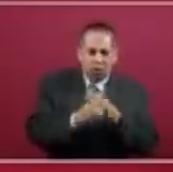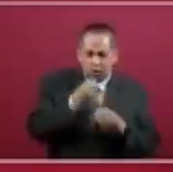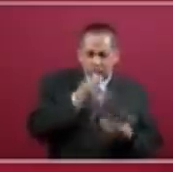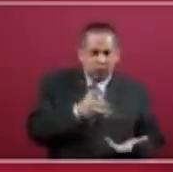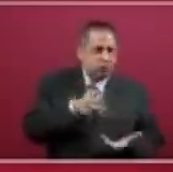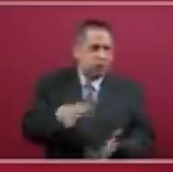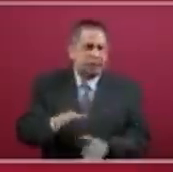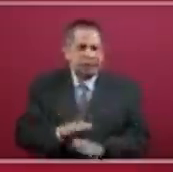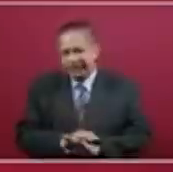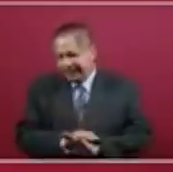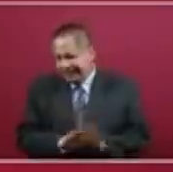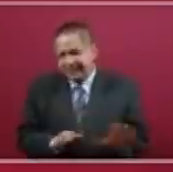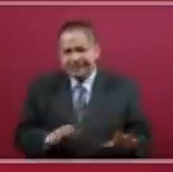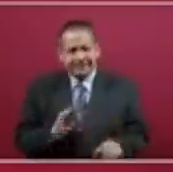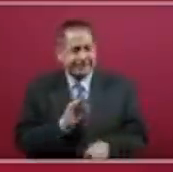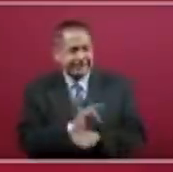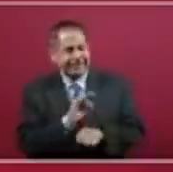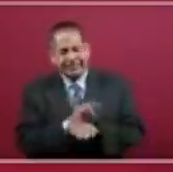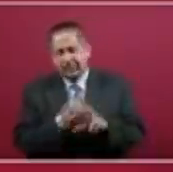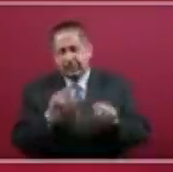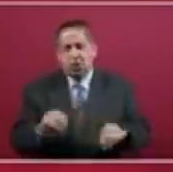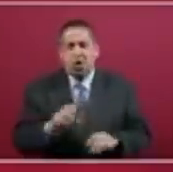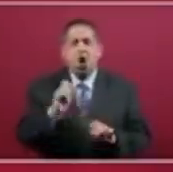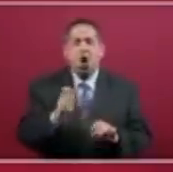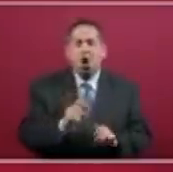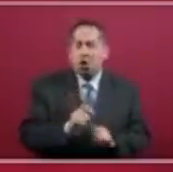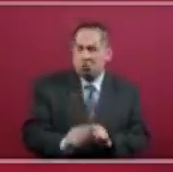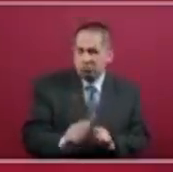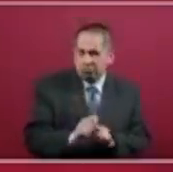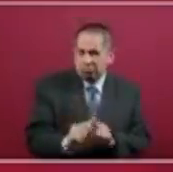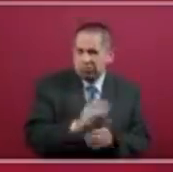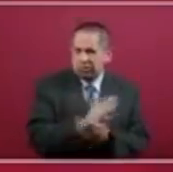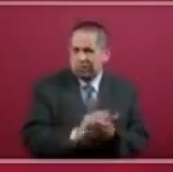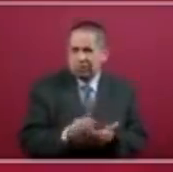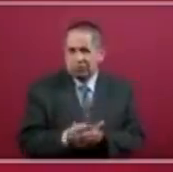aunque les repartan dinero.